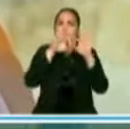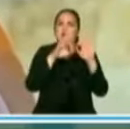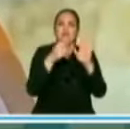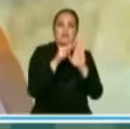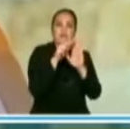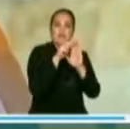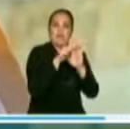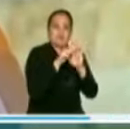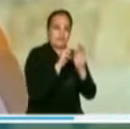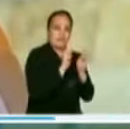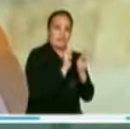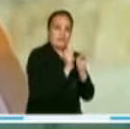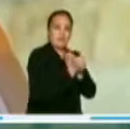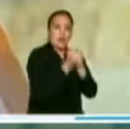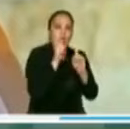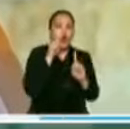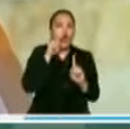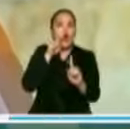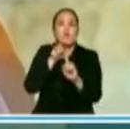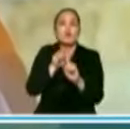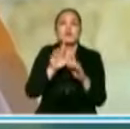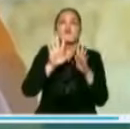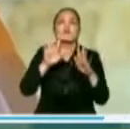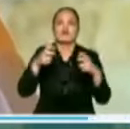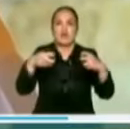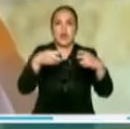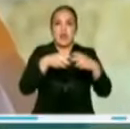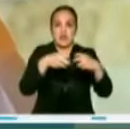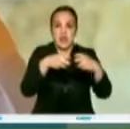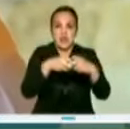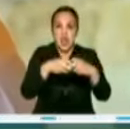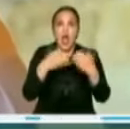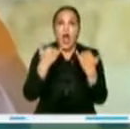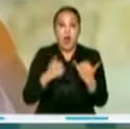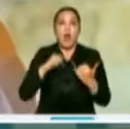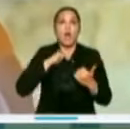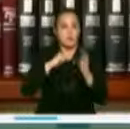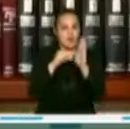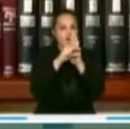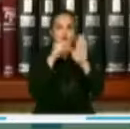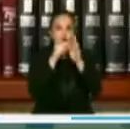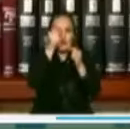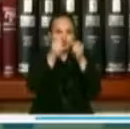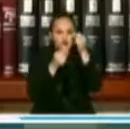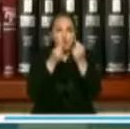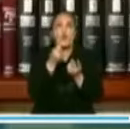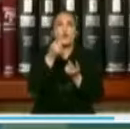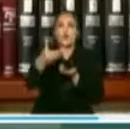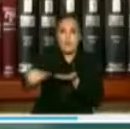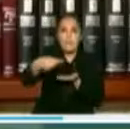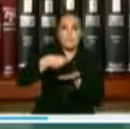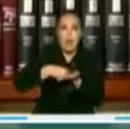vamos y... tratamos de arreglarlo y después nos volvemos a pelear, etcétera, etcétera, etcétera, ¿no?